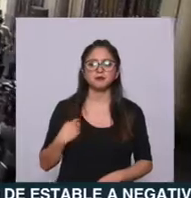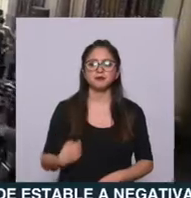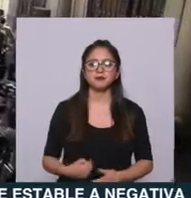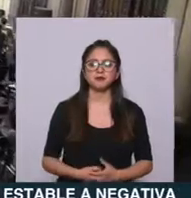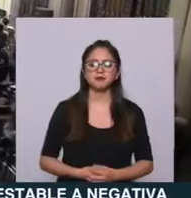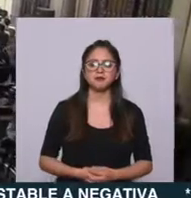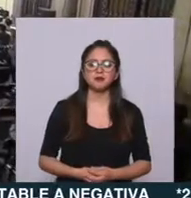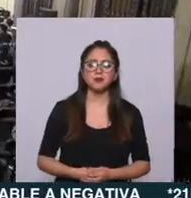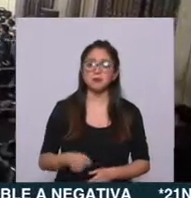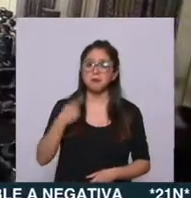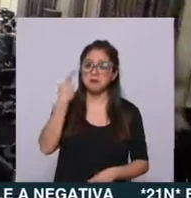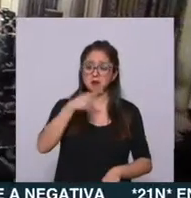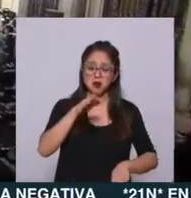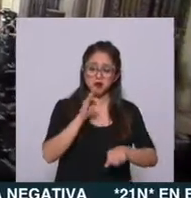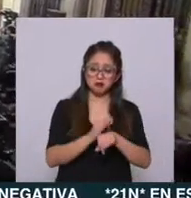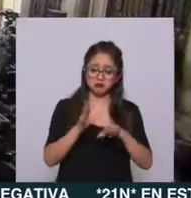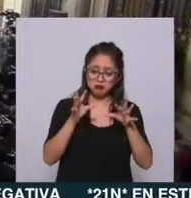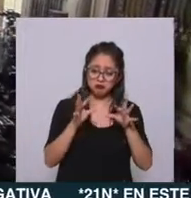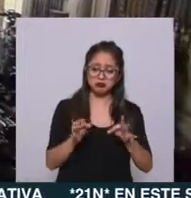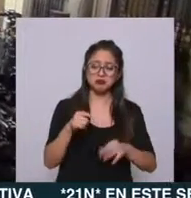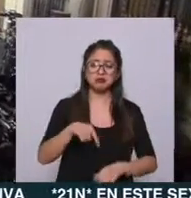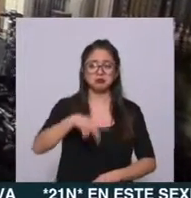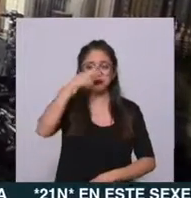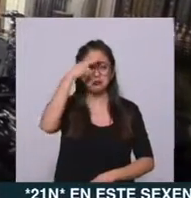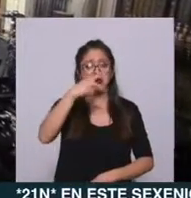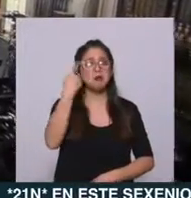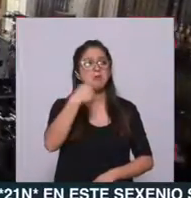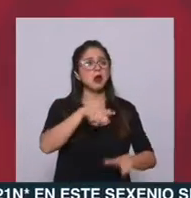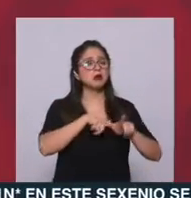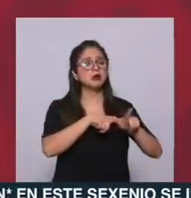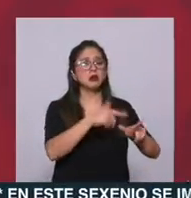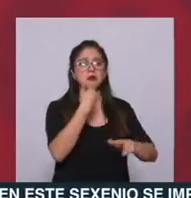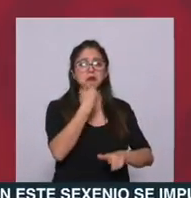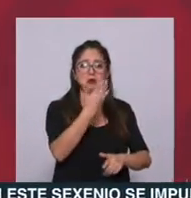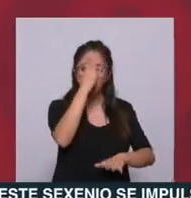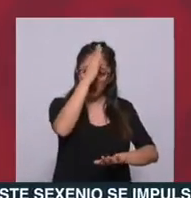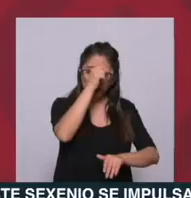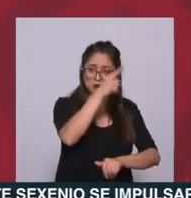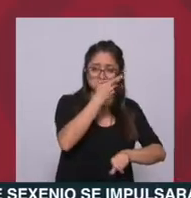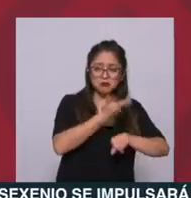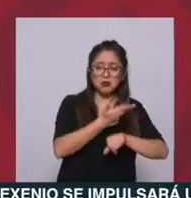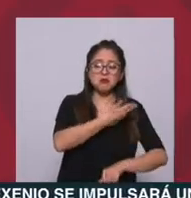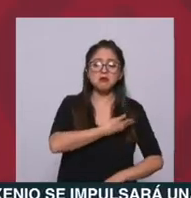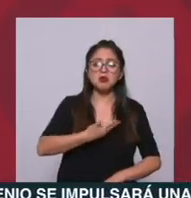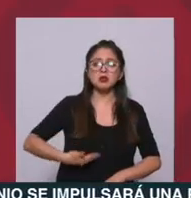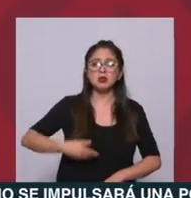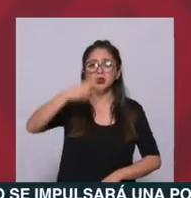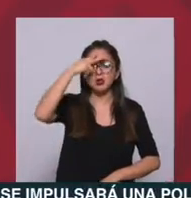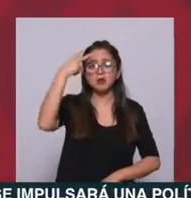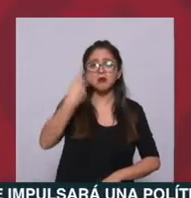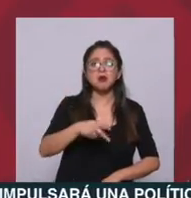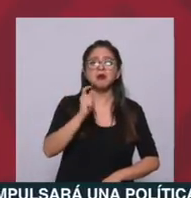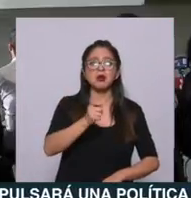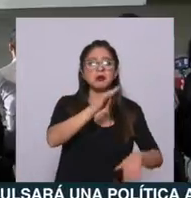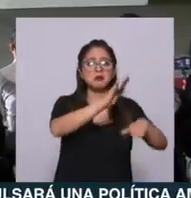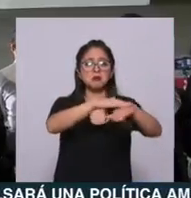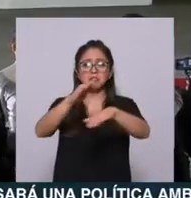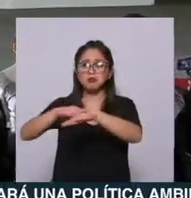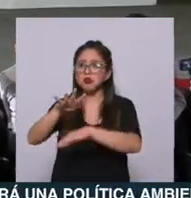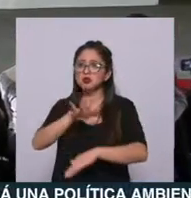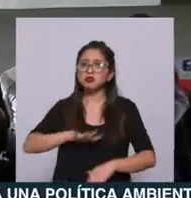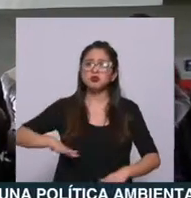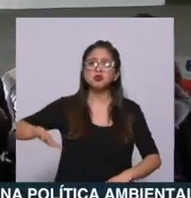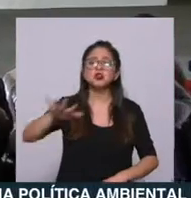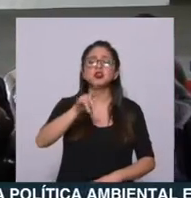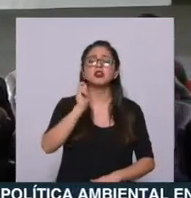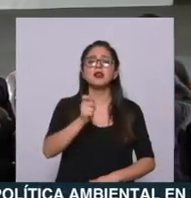Para defender la dignidad de México y mantener la amistad con Estados Unidos, el presidente Andrés Manuel López Obrador convocó a todos los mexicanos a un